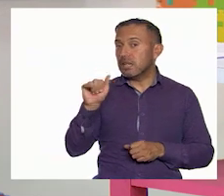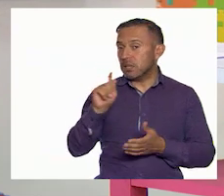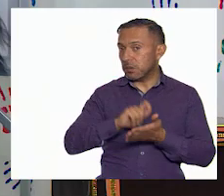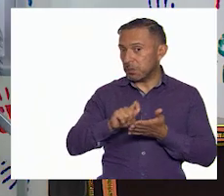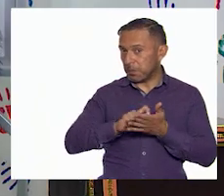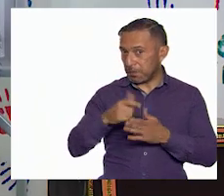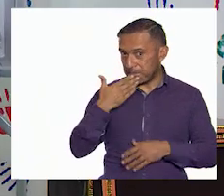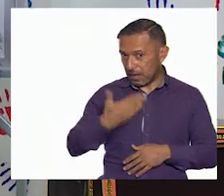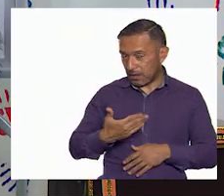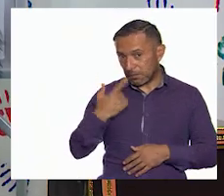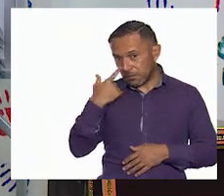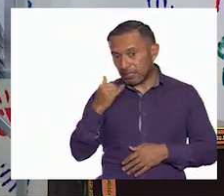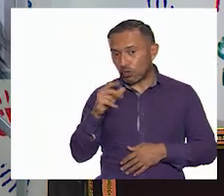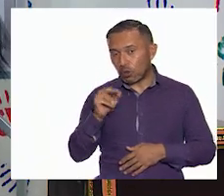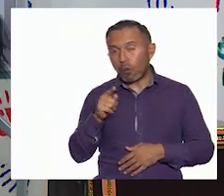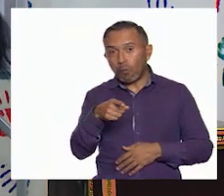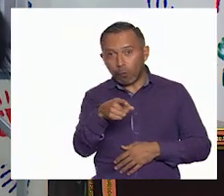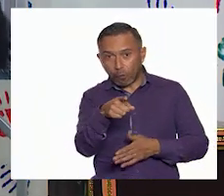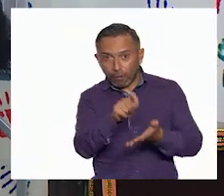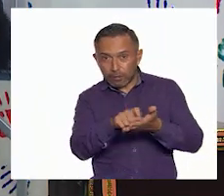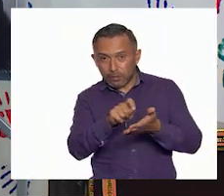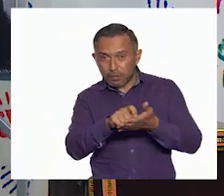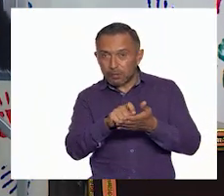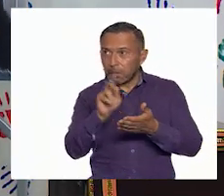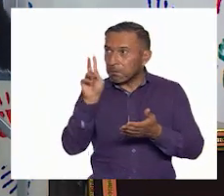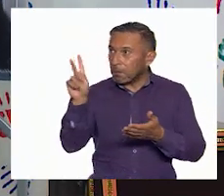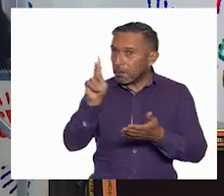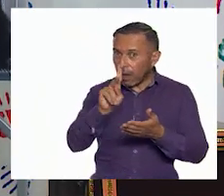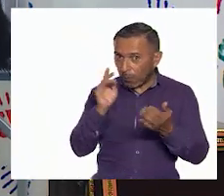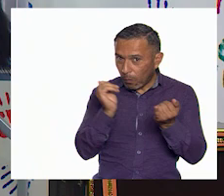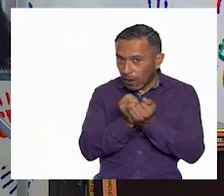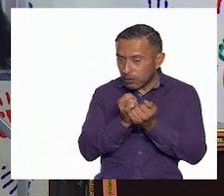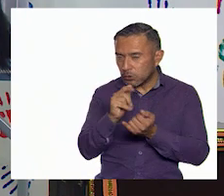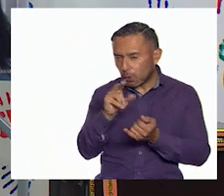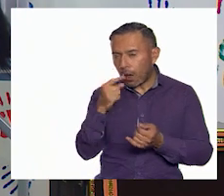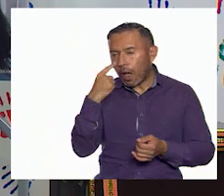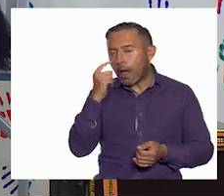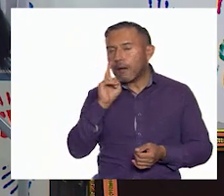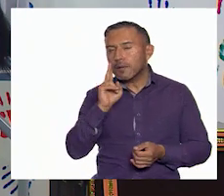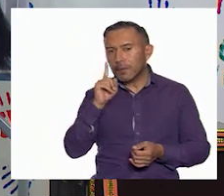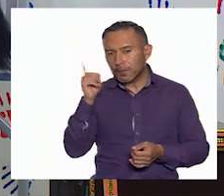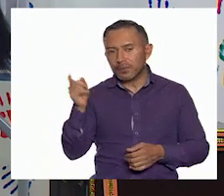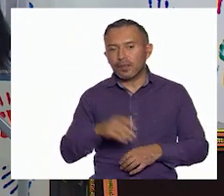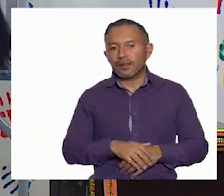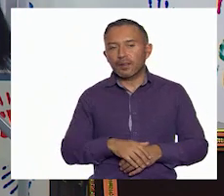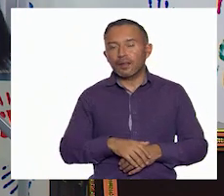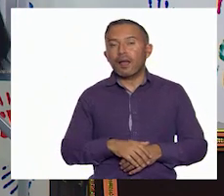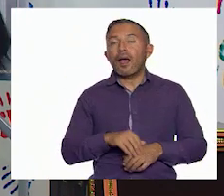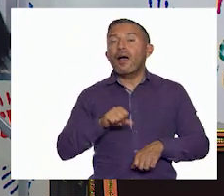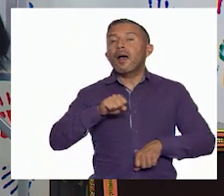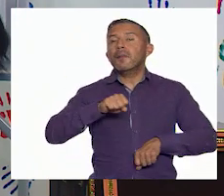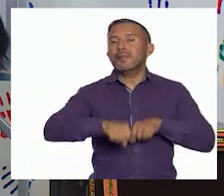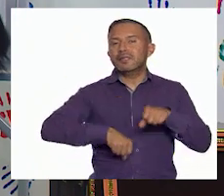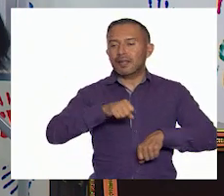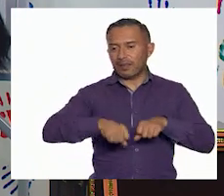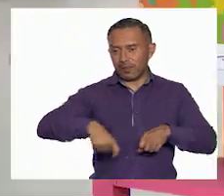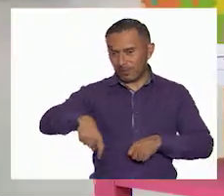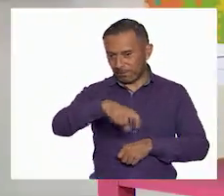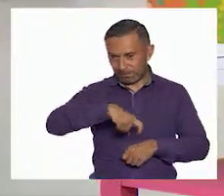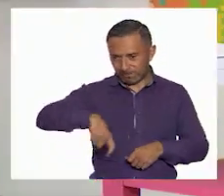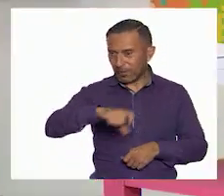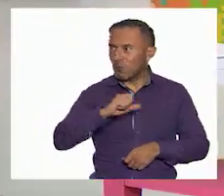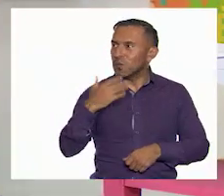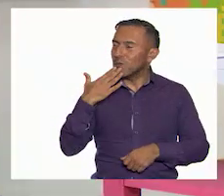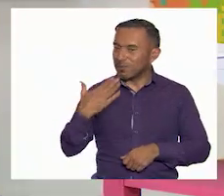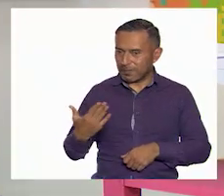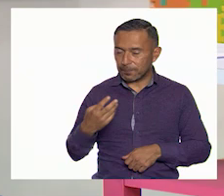correctamente para comparar si lo que tú escribiste se parece a lo que escribió Pili. Andar en bicicleta, correcto. Revisa